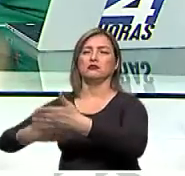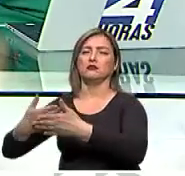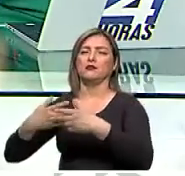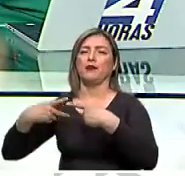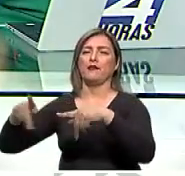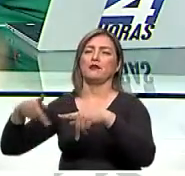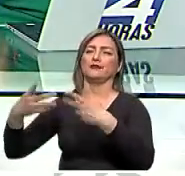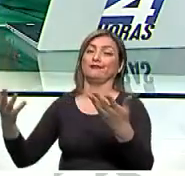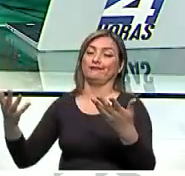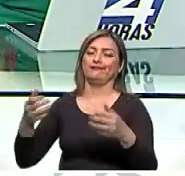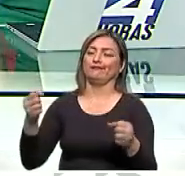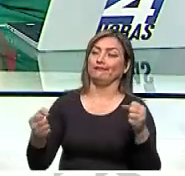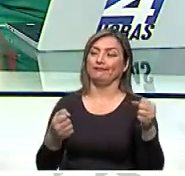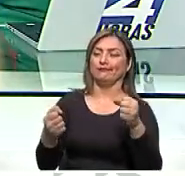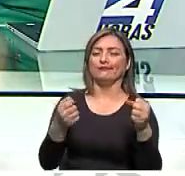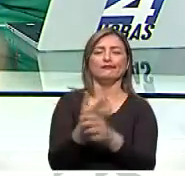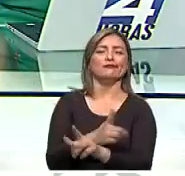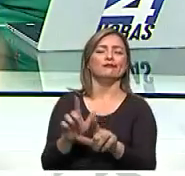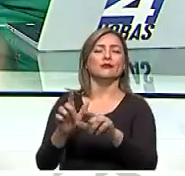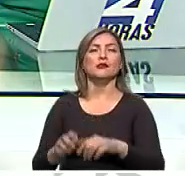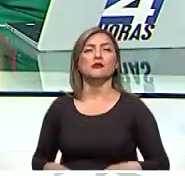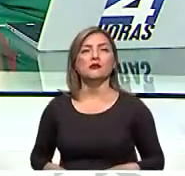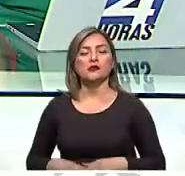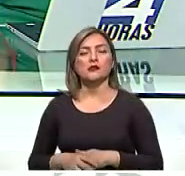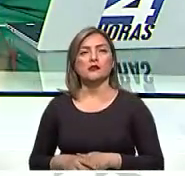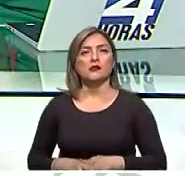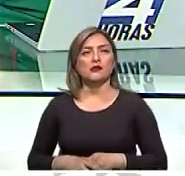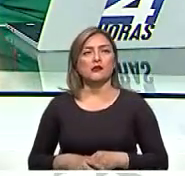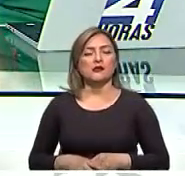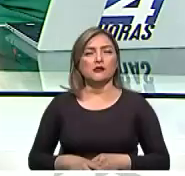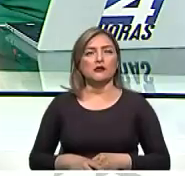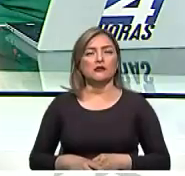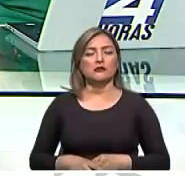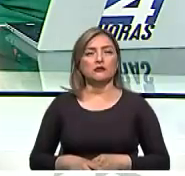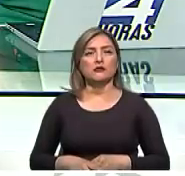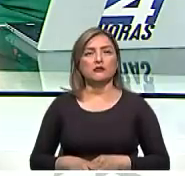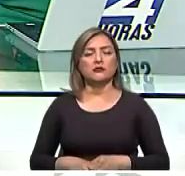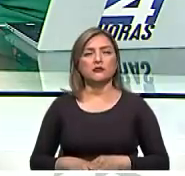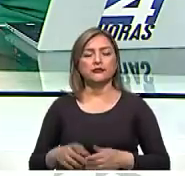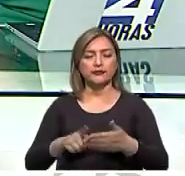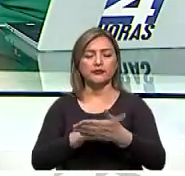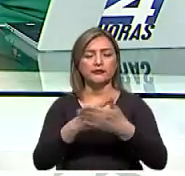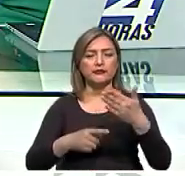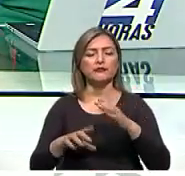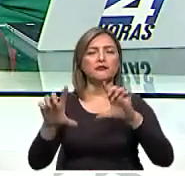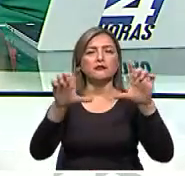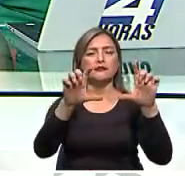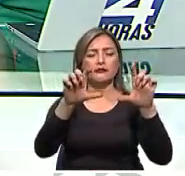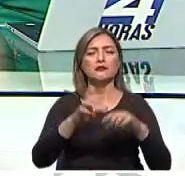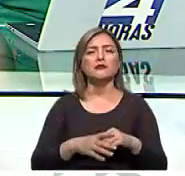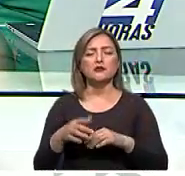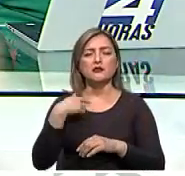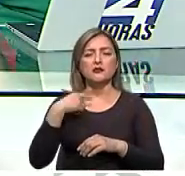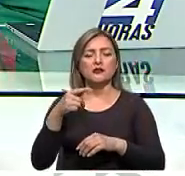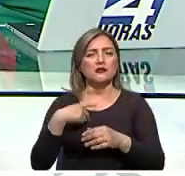tenían salvoconducto y podían circular libremente en la capital. Con esto pues se regresa a la restricción de pico y placa y ya no